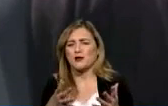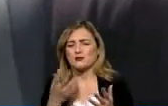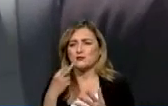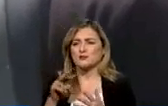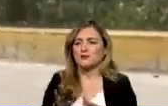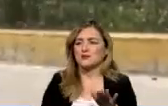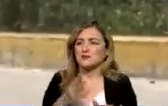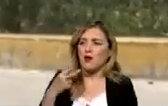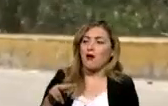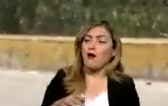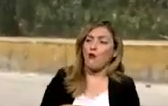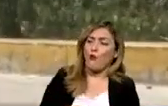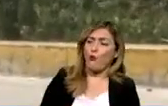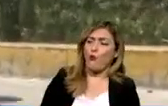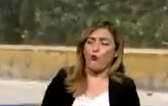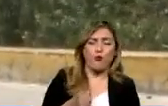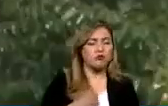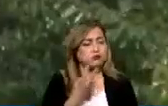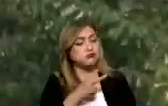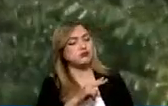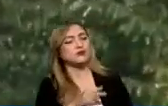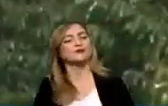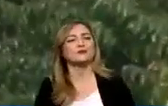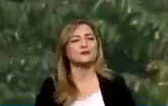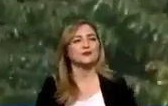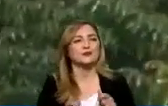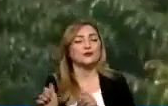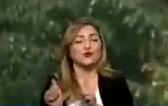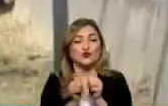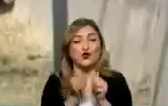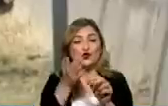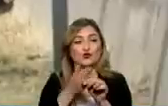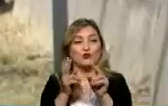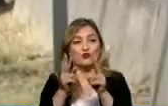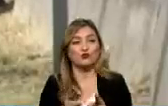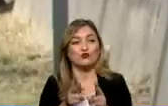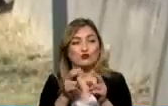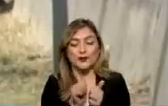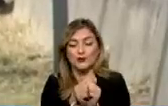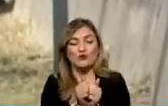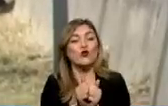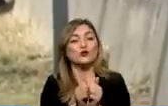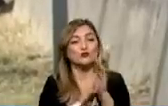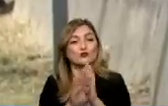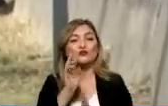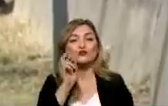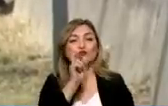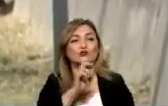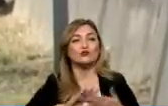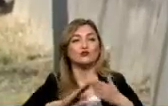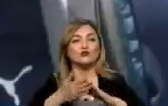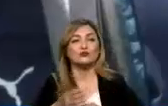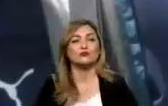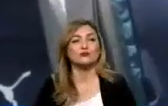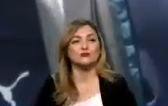caminando en cada estación se unieron a su trayecto personas con el mismo objetivo fomentar el deporte y el turismo comunitario vale